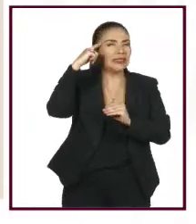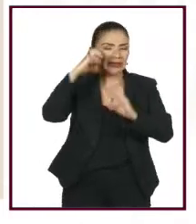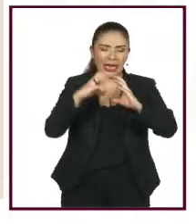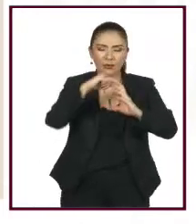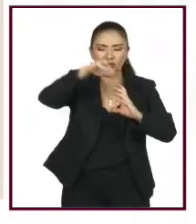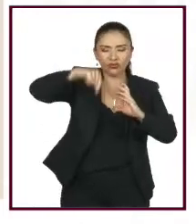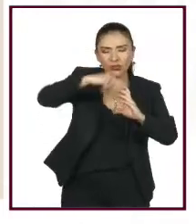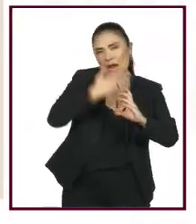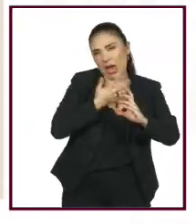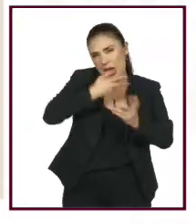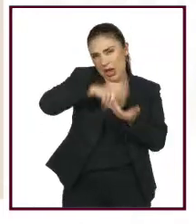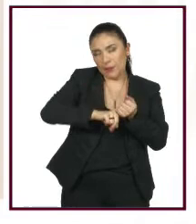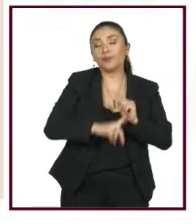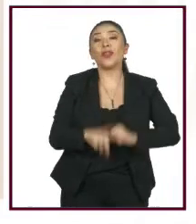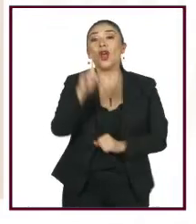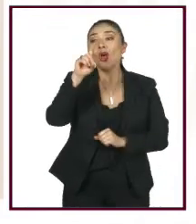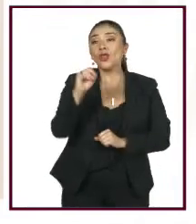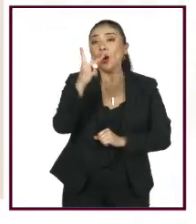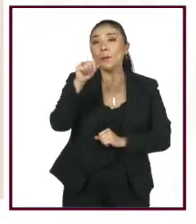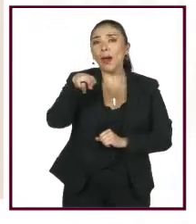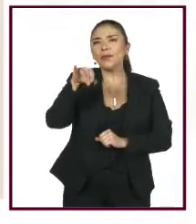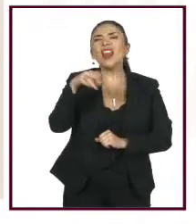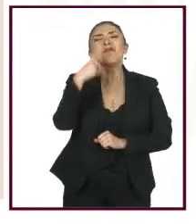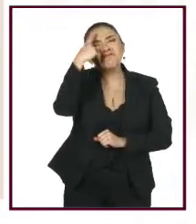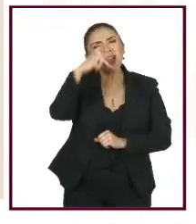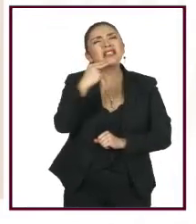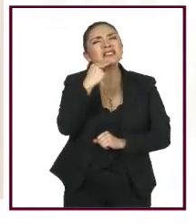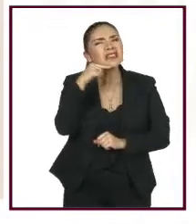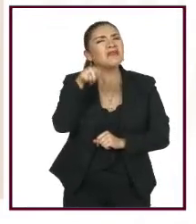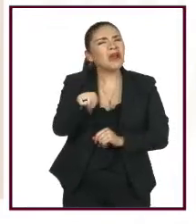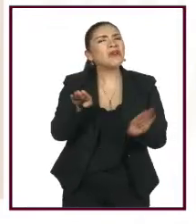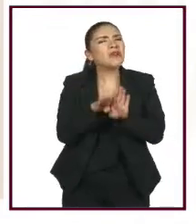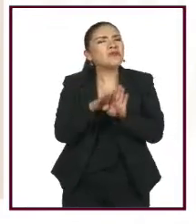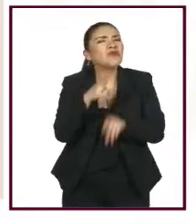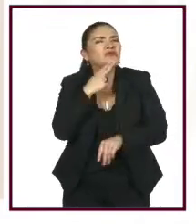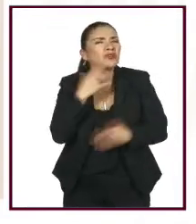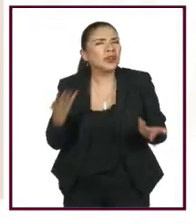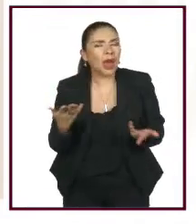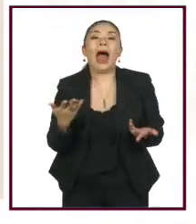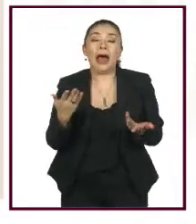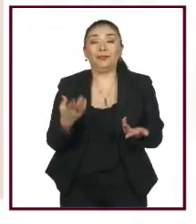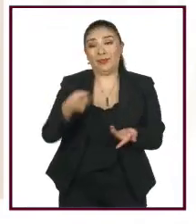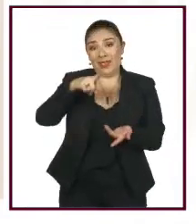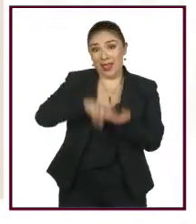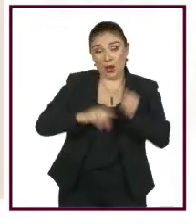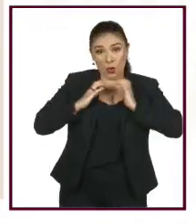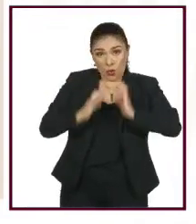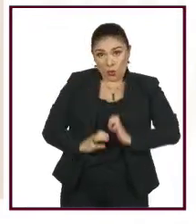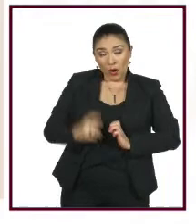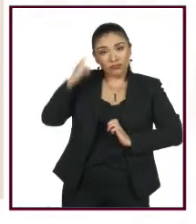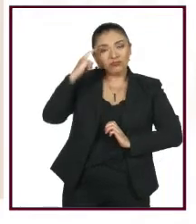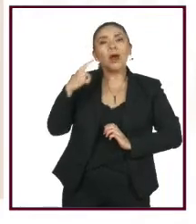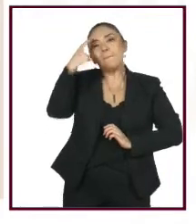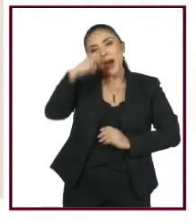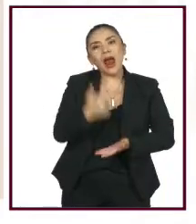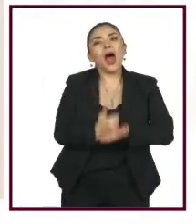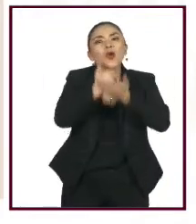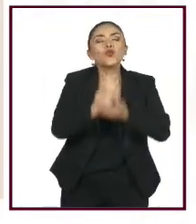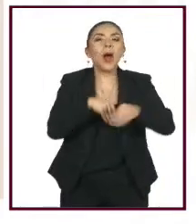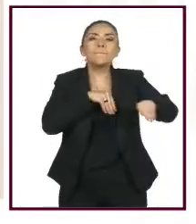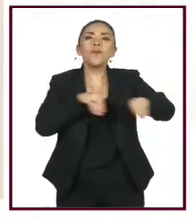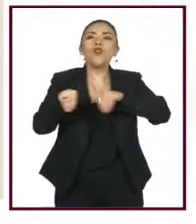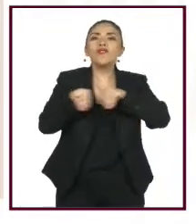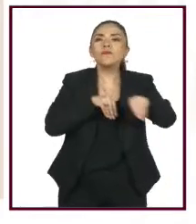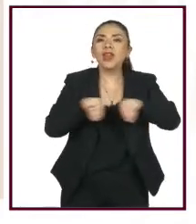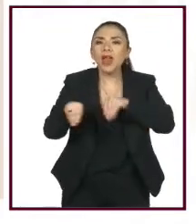cerebro. Y la dopamina, ¿de qué nos sirve o en cómo funciona? Pues en nosotros tiene que ver mucho con el movimiento y